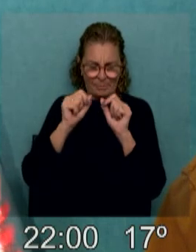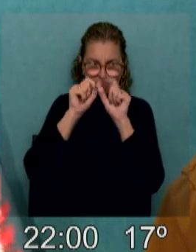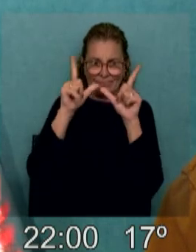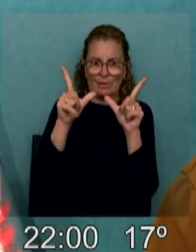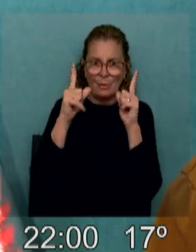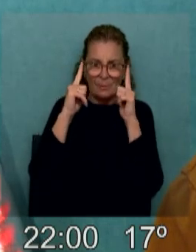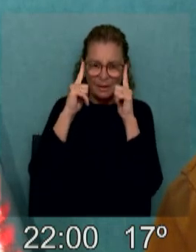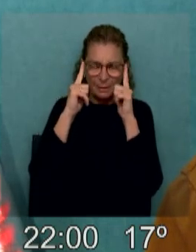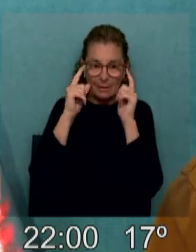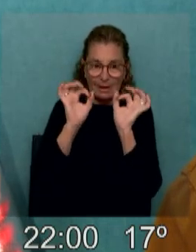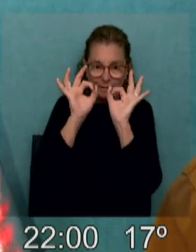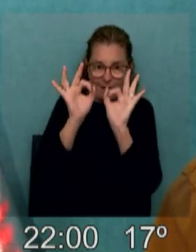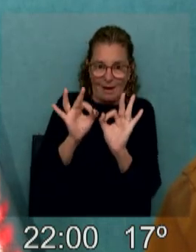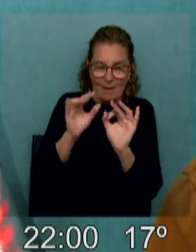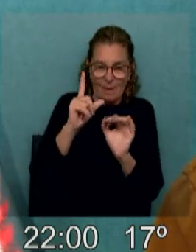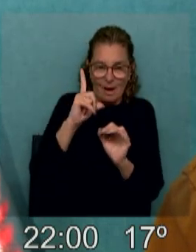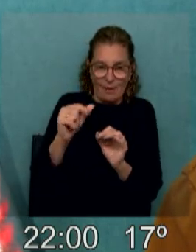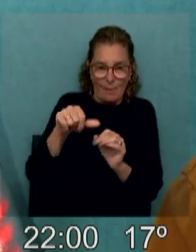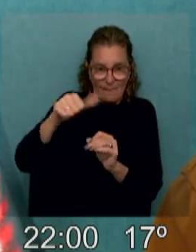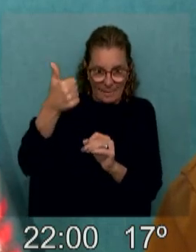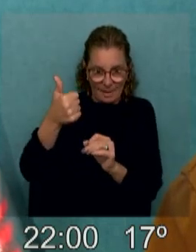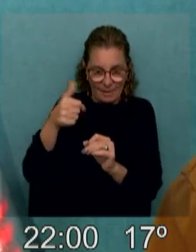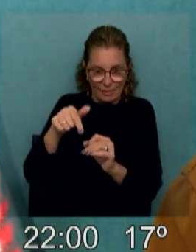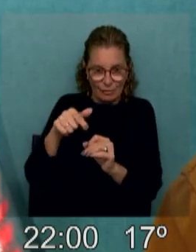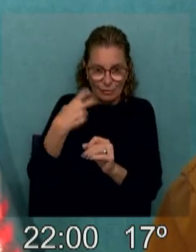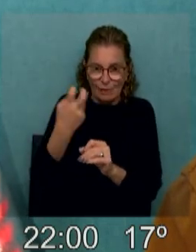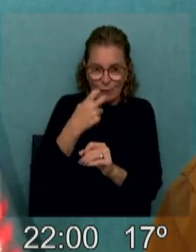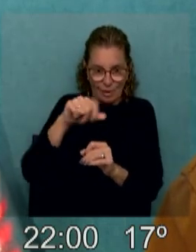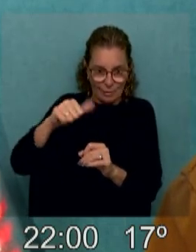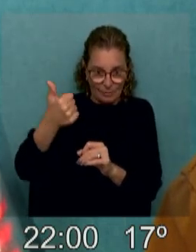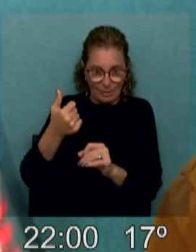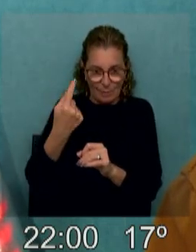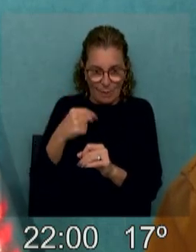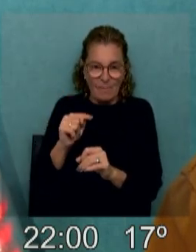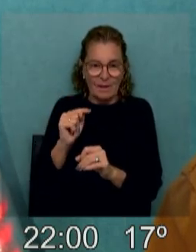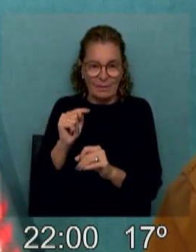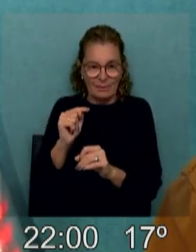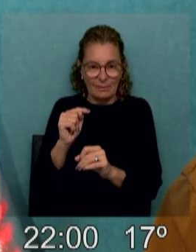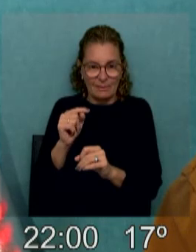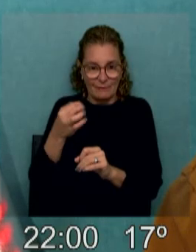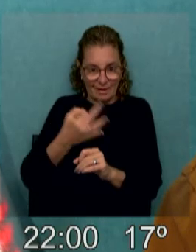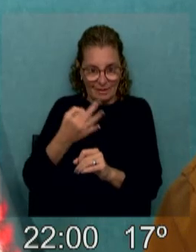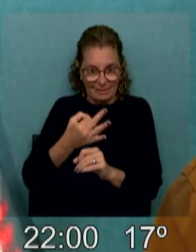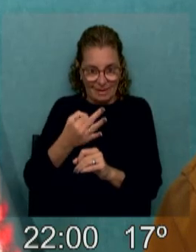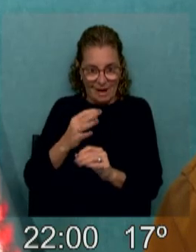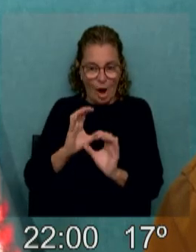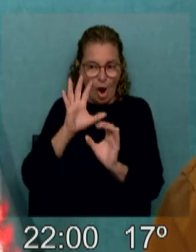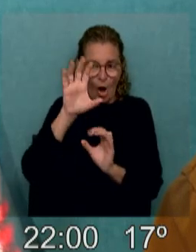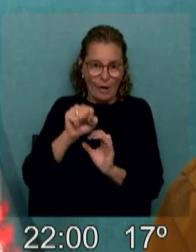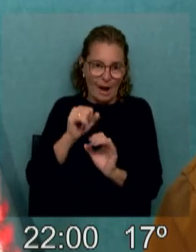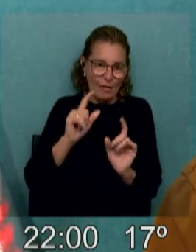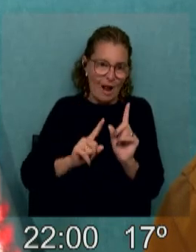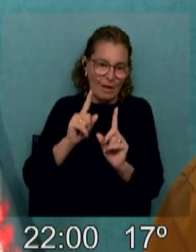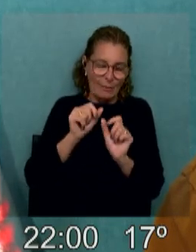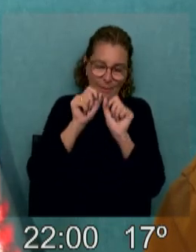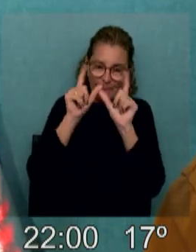que llegara tan lejos, ser premiado, obviamente, ellos no estaban buscando premios, pero realmente lograron algo que